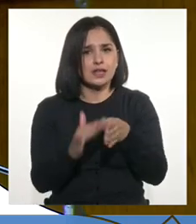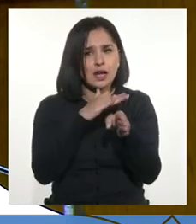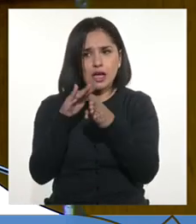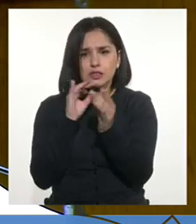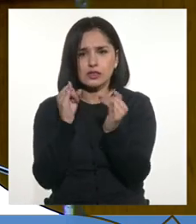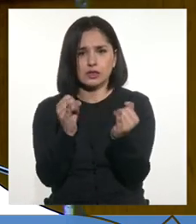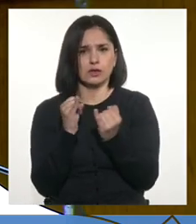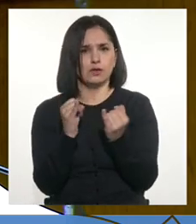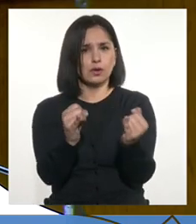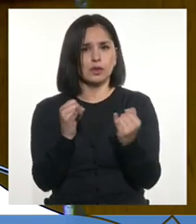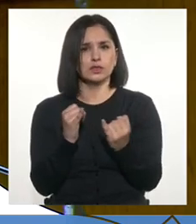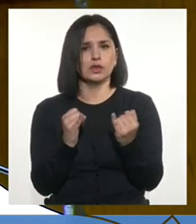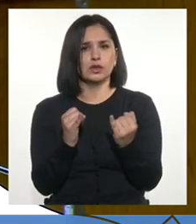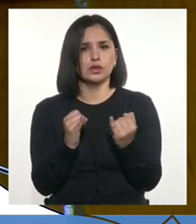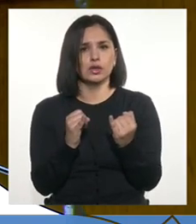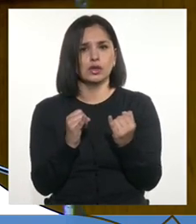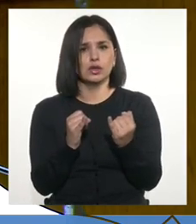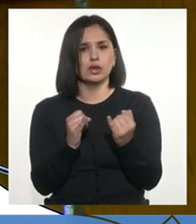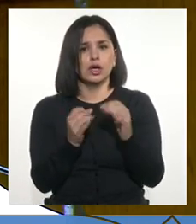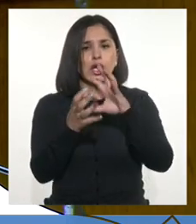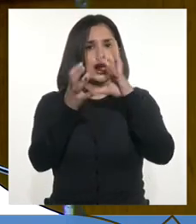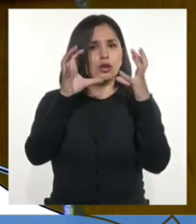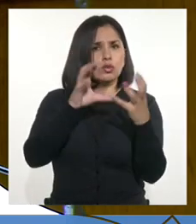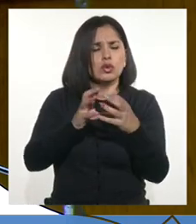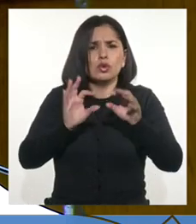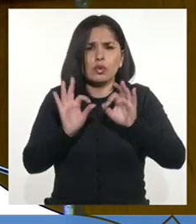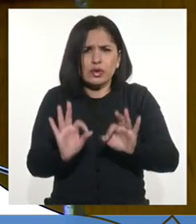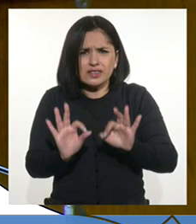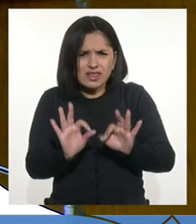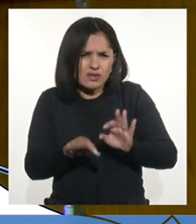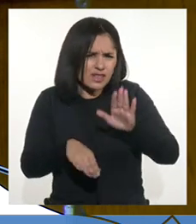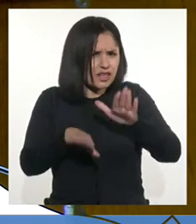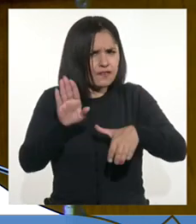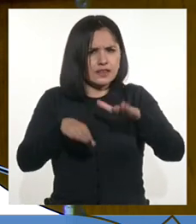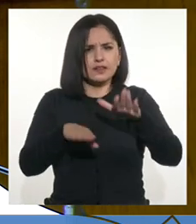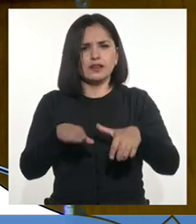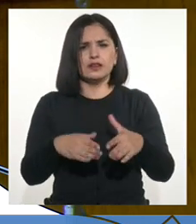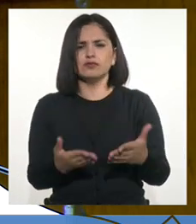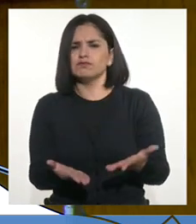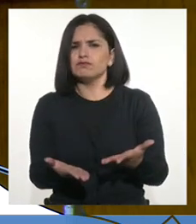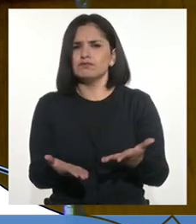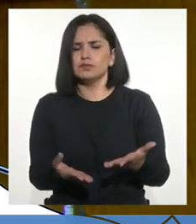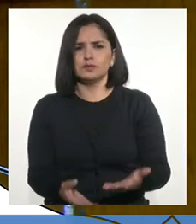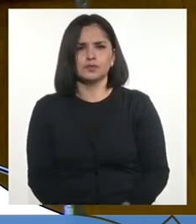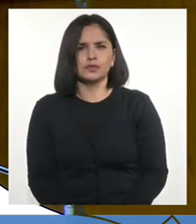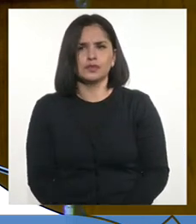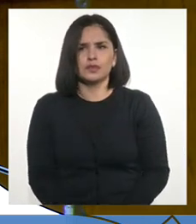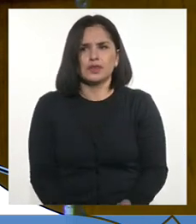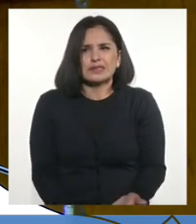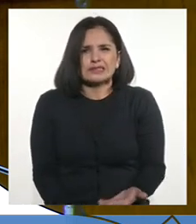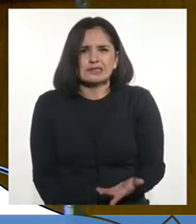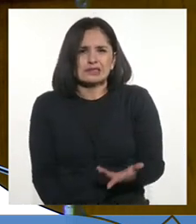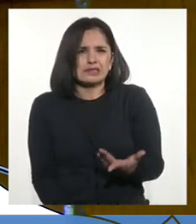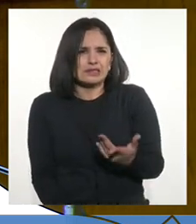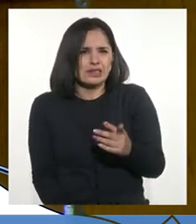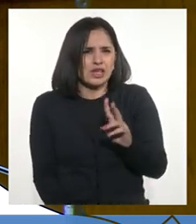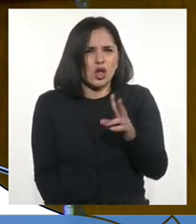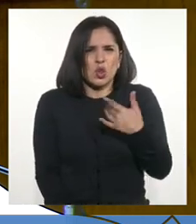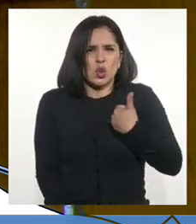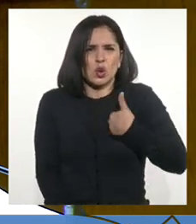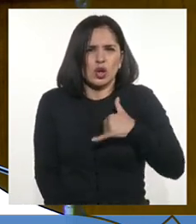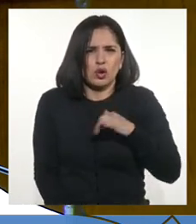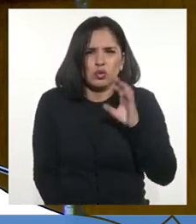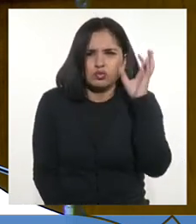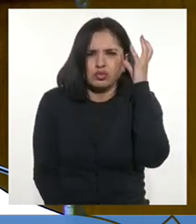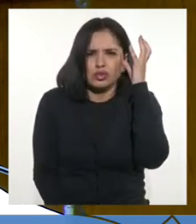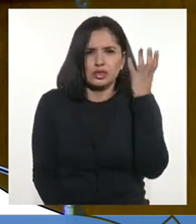a la información de un mundo especialmente a veces árido para el el usuario común